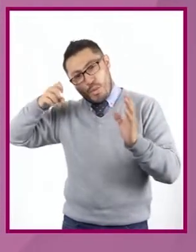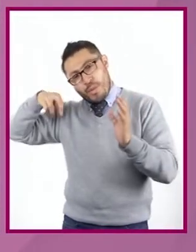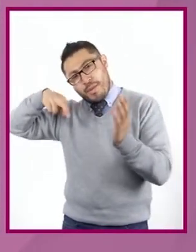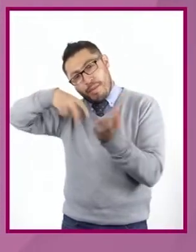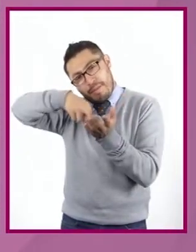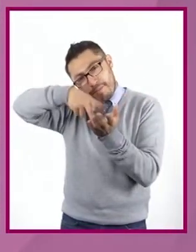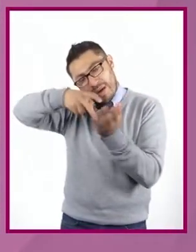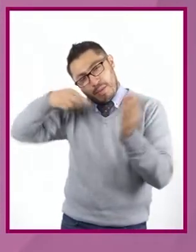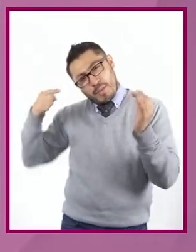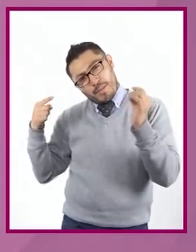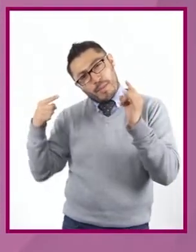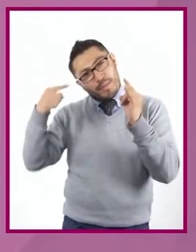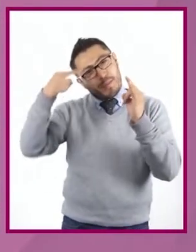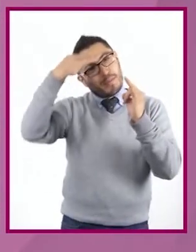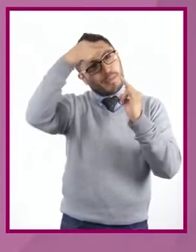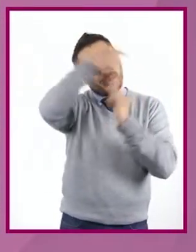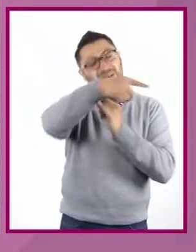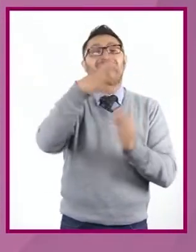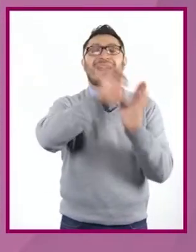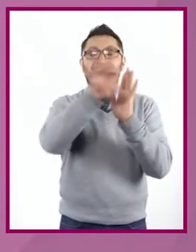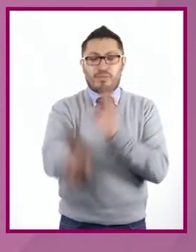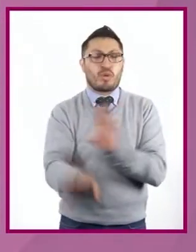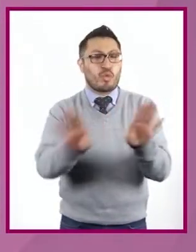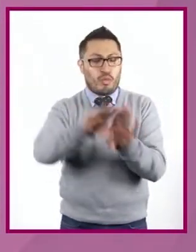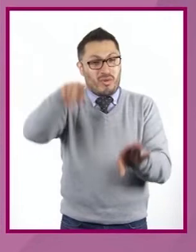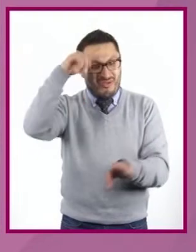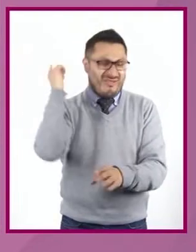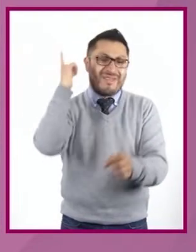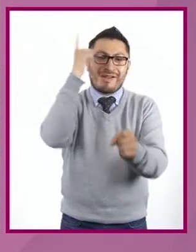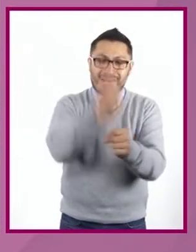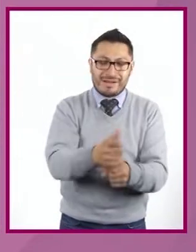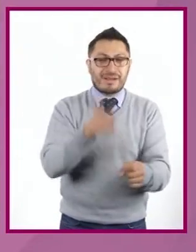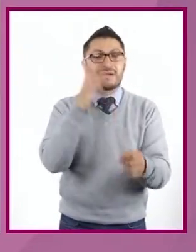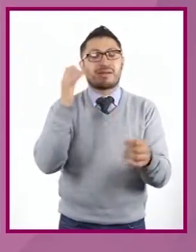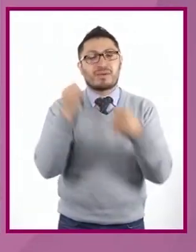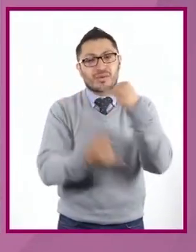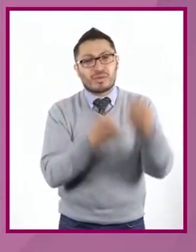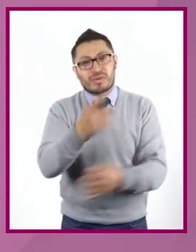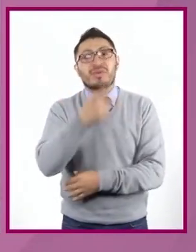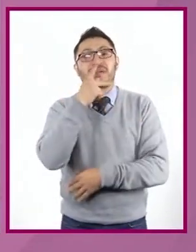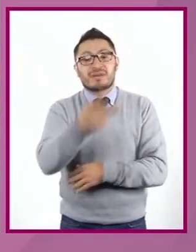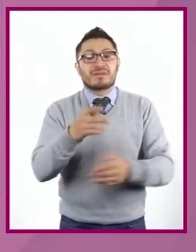Tavares. En este ejemplo, es muy fácil percibir los juegos de palabras.